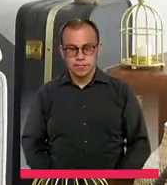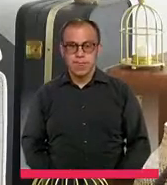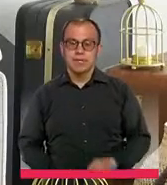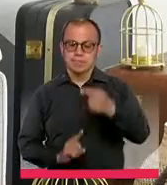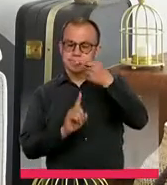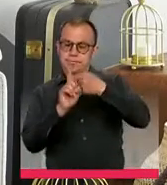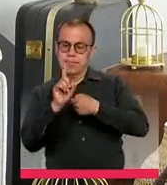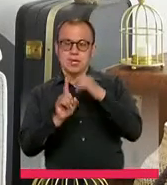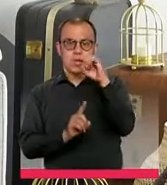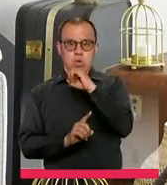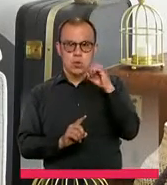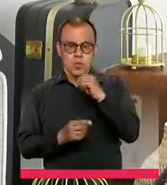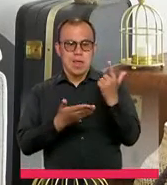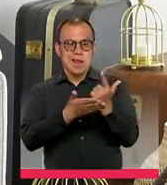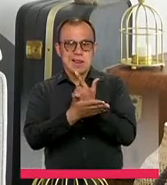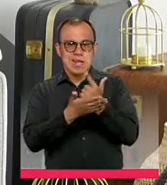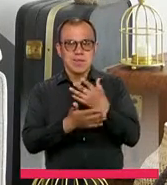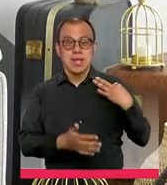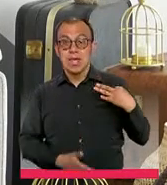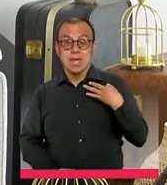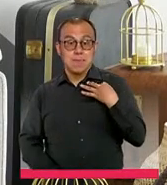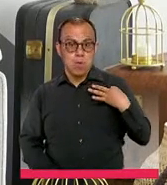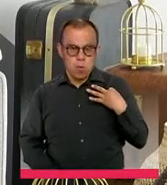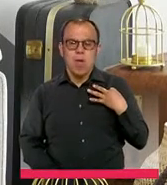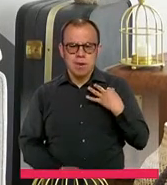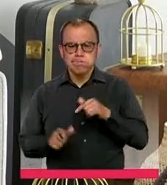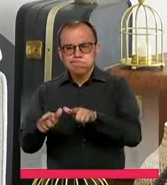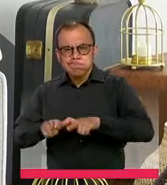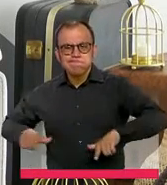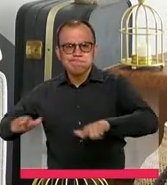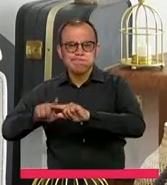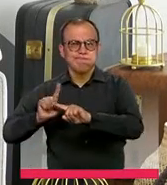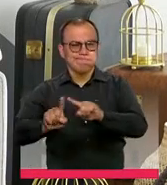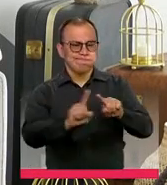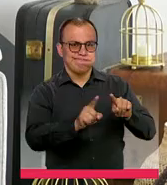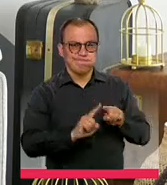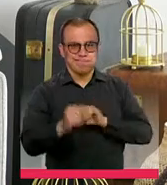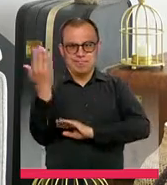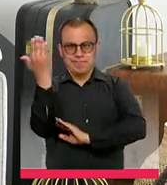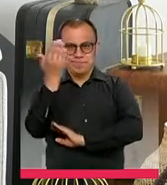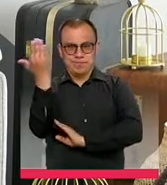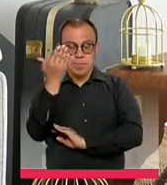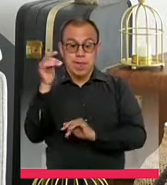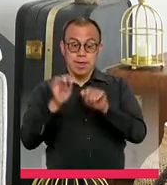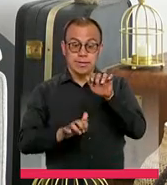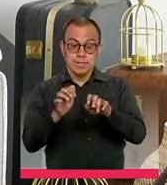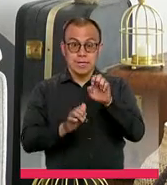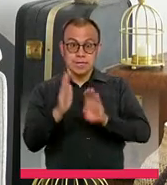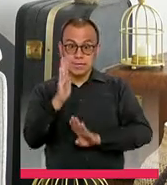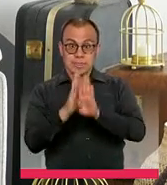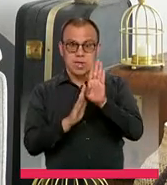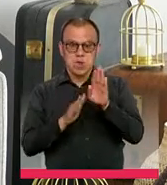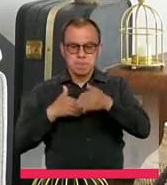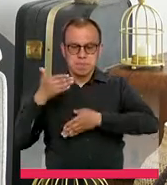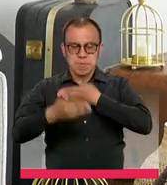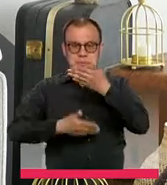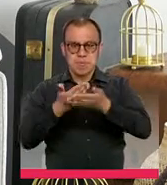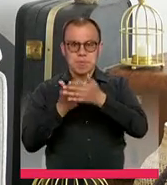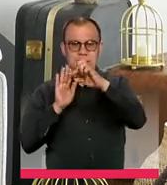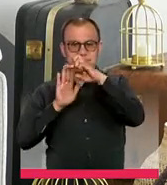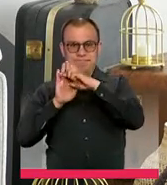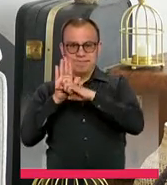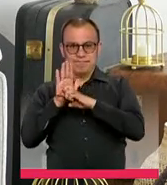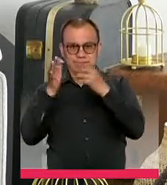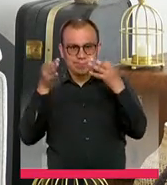En octubre, Bogotá tendrá libros y moda a cielo abierto y más lugares para disfrutar del cine. La Secretaría de Desarrollo Económico avanza en los protocolos